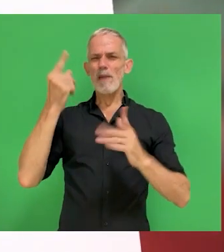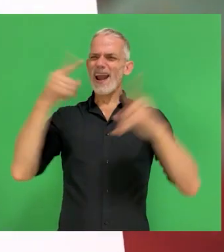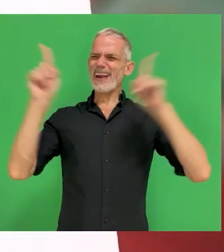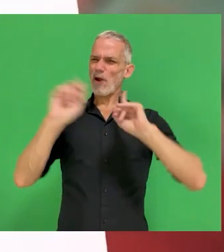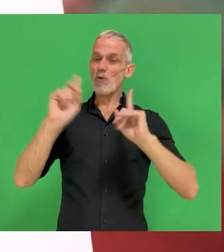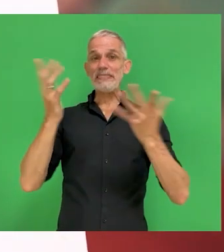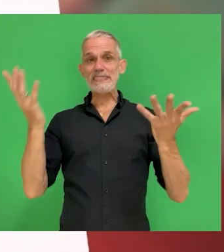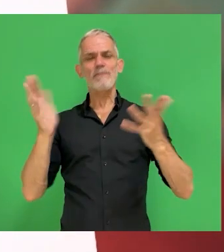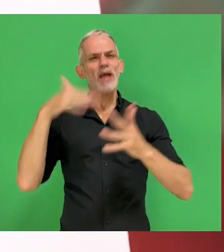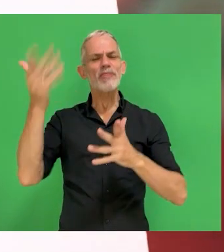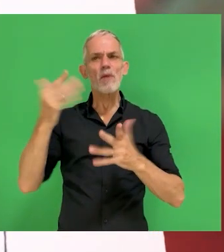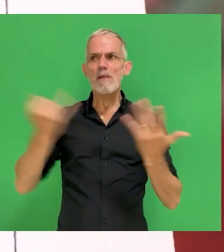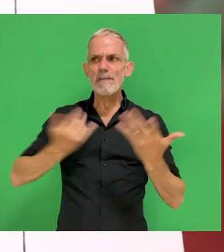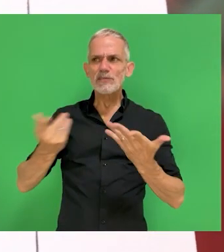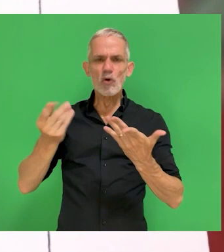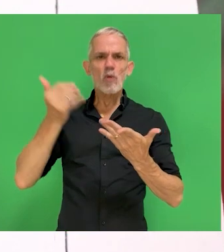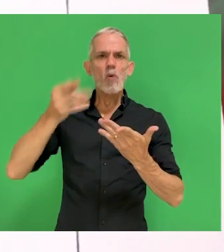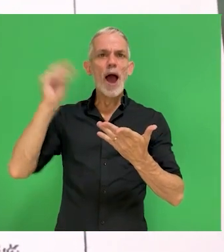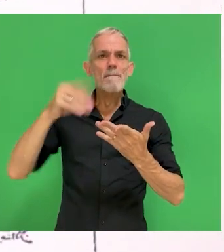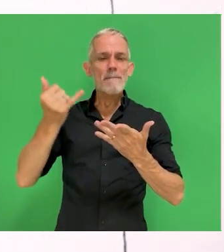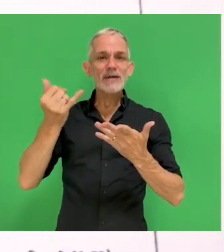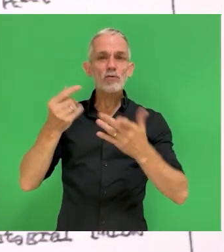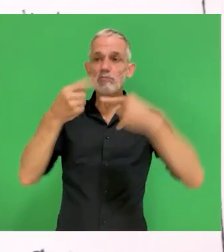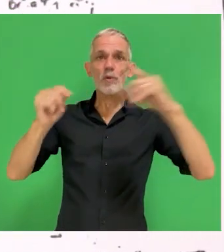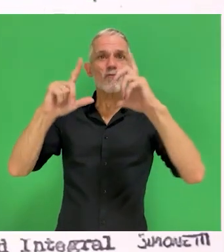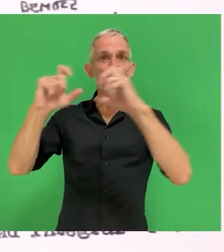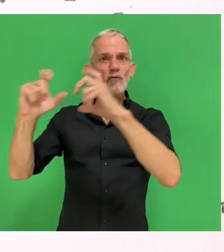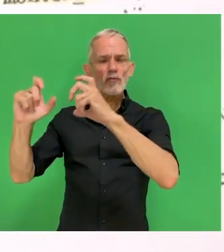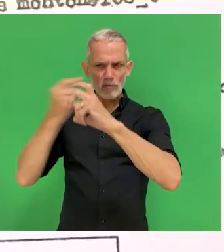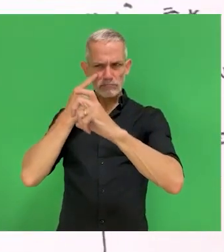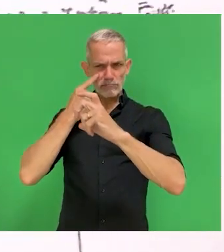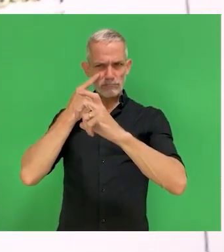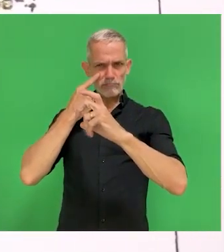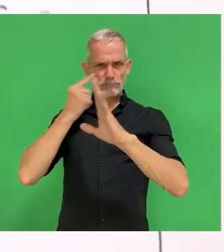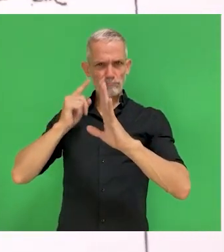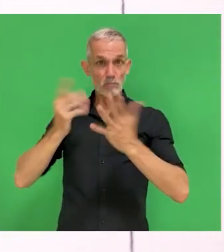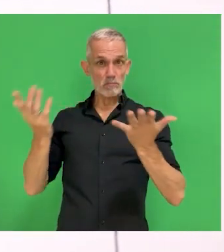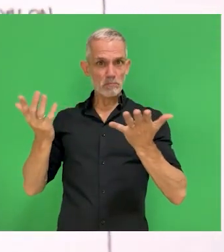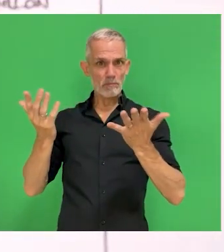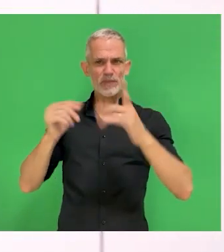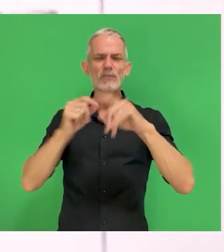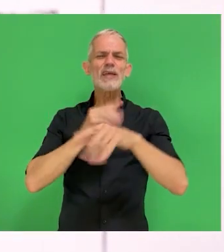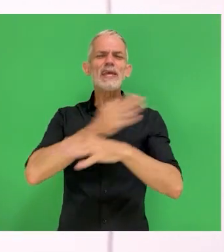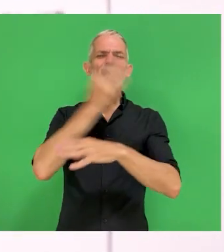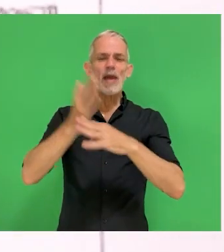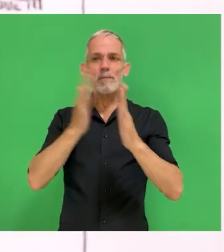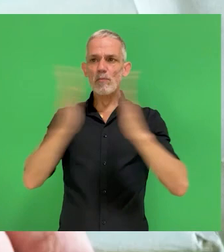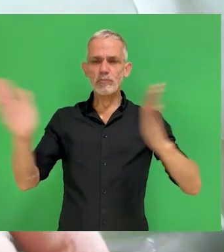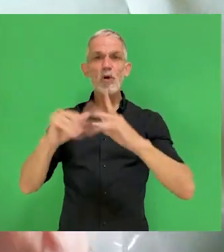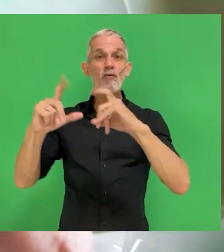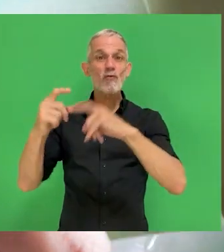raro, pero después me dijeron que había además un material fotográfico. Me lo dan un tiempo después y resultó